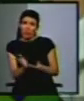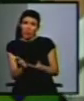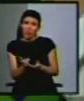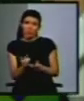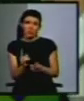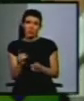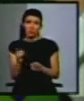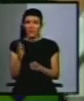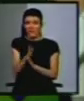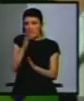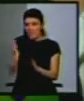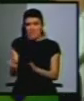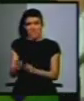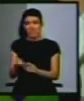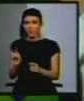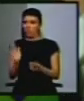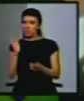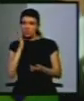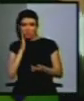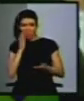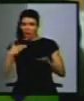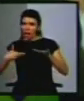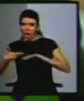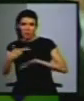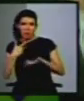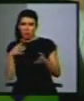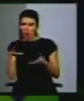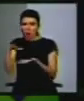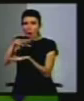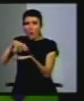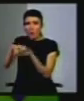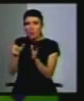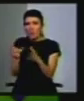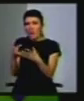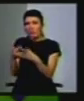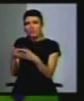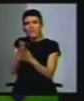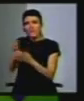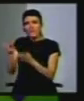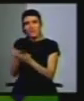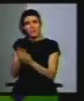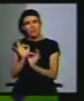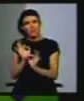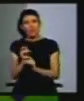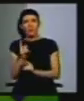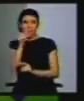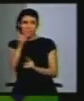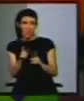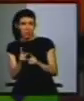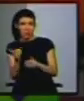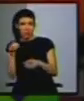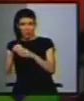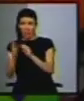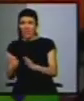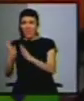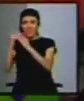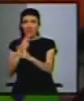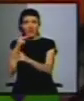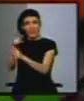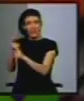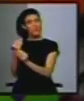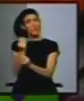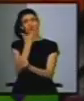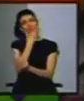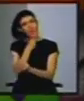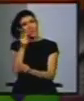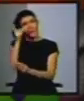Era un vecino más, armonioso, vivíamos en una comunidad ideal. Como persona en el edificio era una bellísima persona.